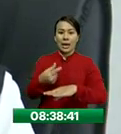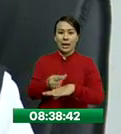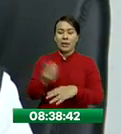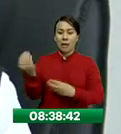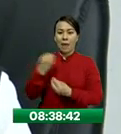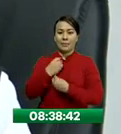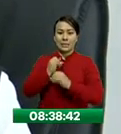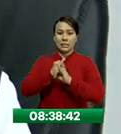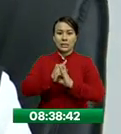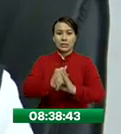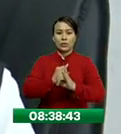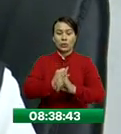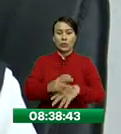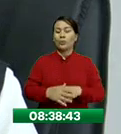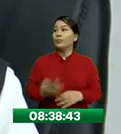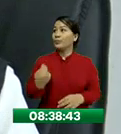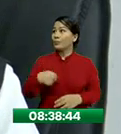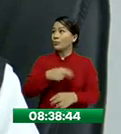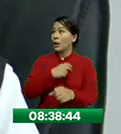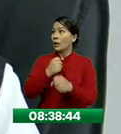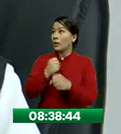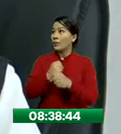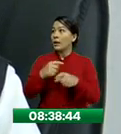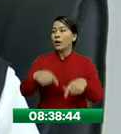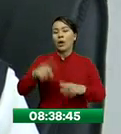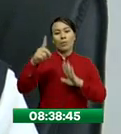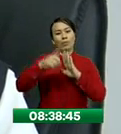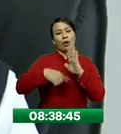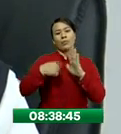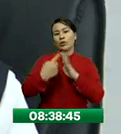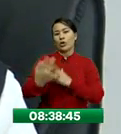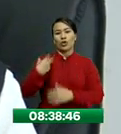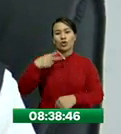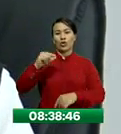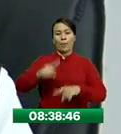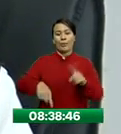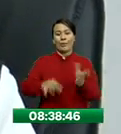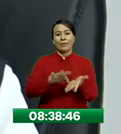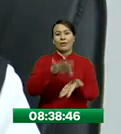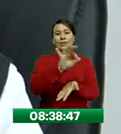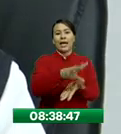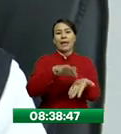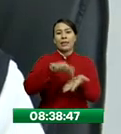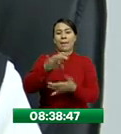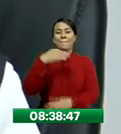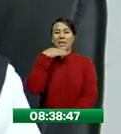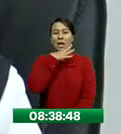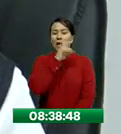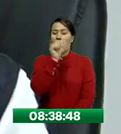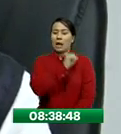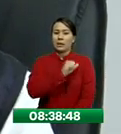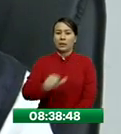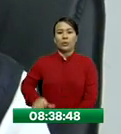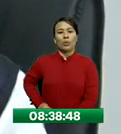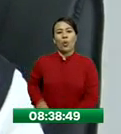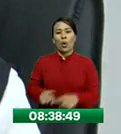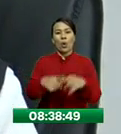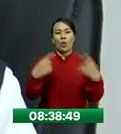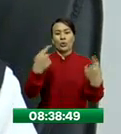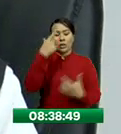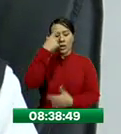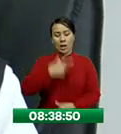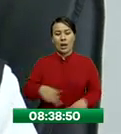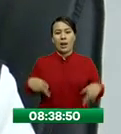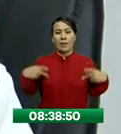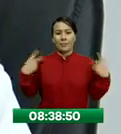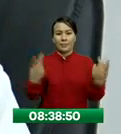institución pública, como Transvial, no vamos a permitir en ningún momento en actos de disciplina que atenten contra la moral de cada uno